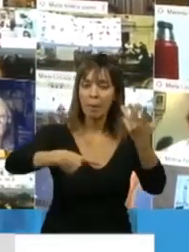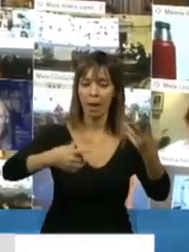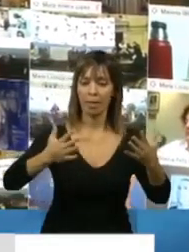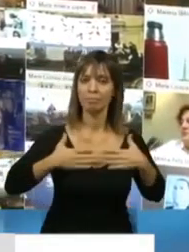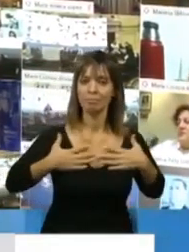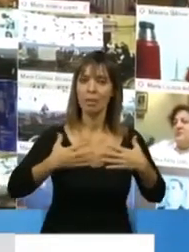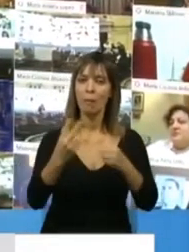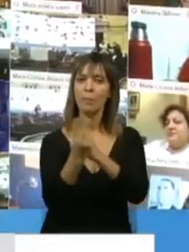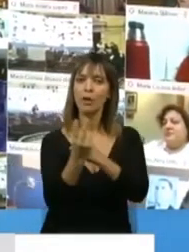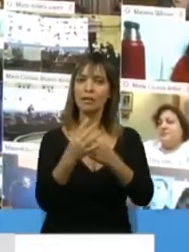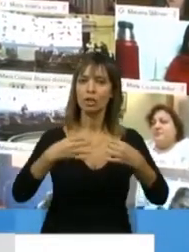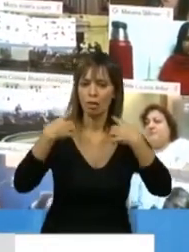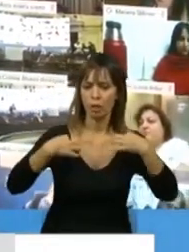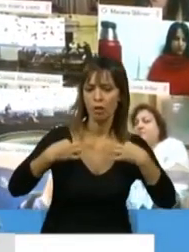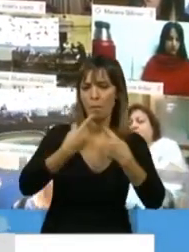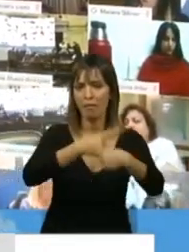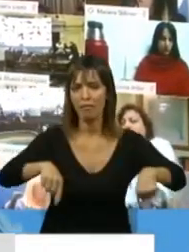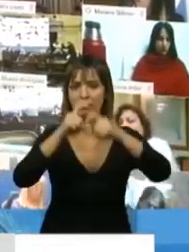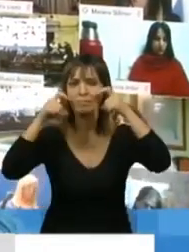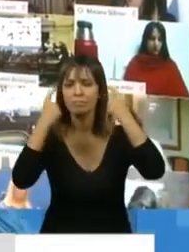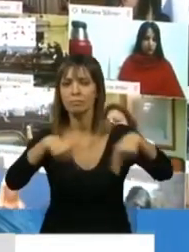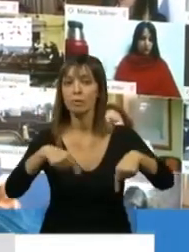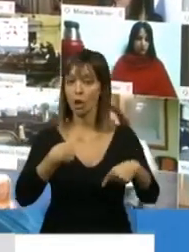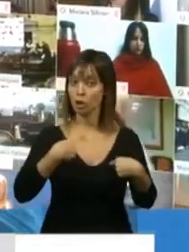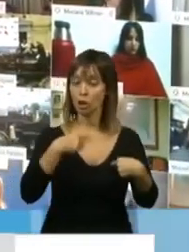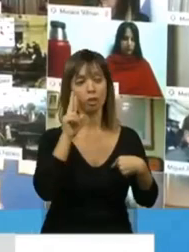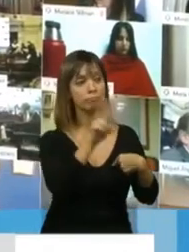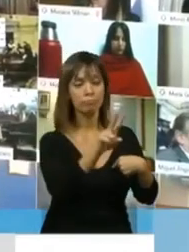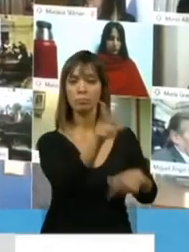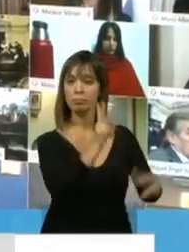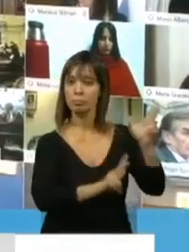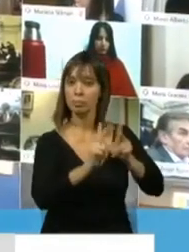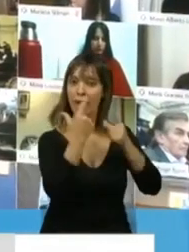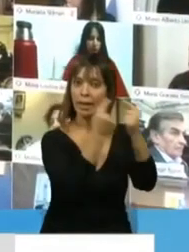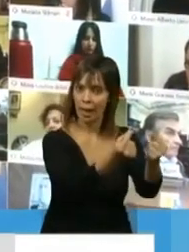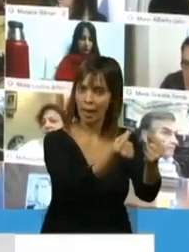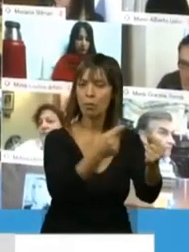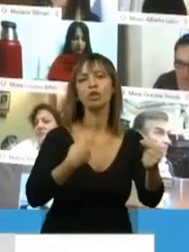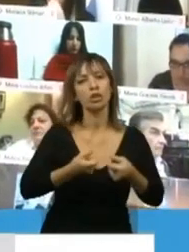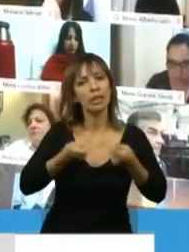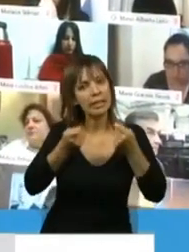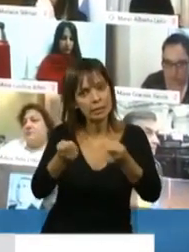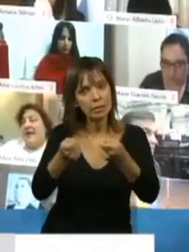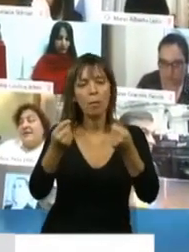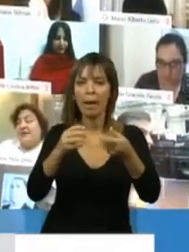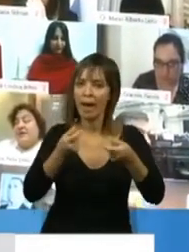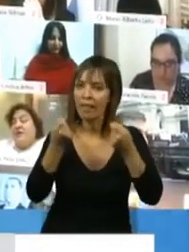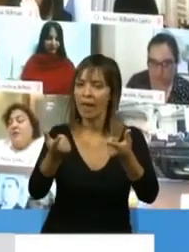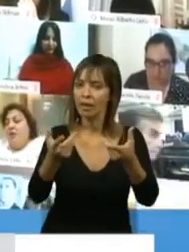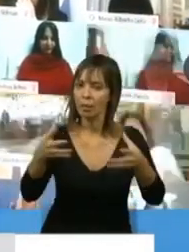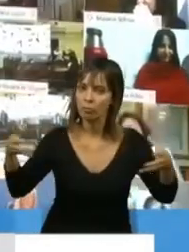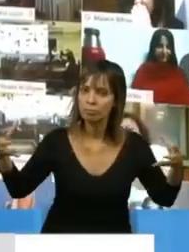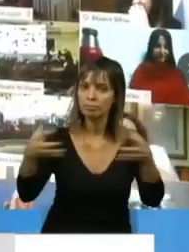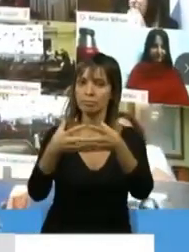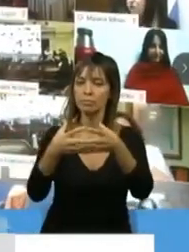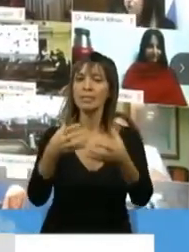Entonces, frente a todos esos reclamos, nosotros vamos a insistir con nuestro proyecto para centralizar la salud, tanto la salud